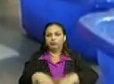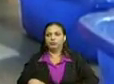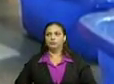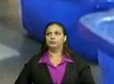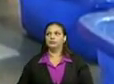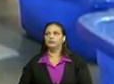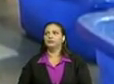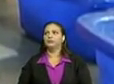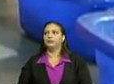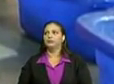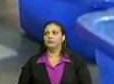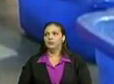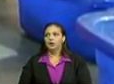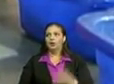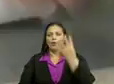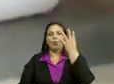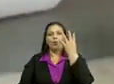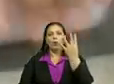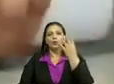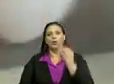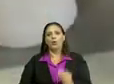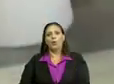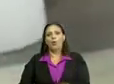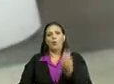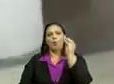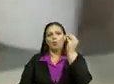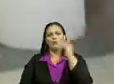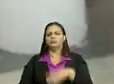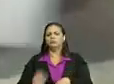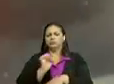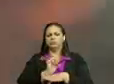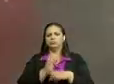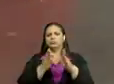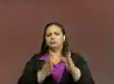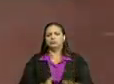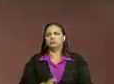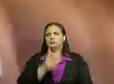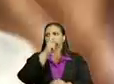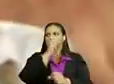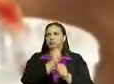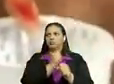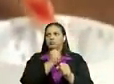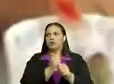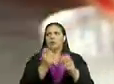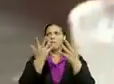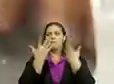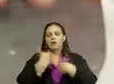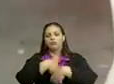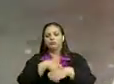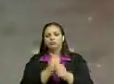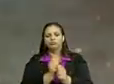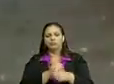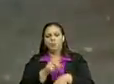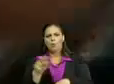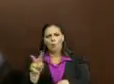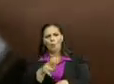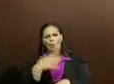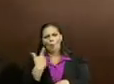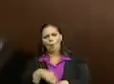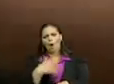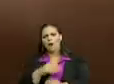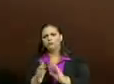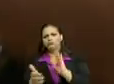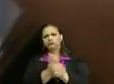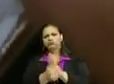hay otros jóvenes ecuatorianos que desempeñan su labor utilizando las manos de manera asombrosa,